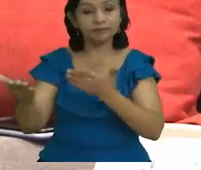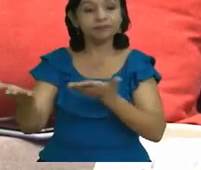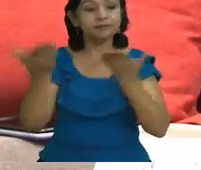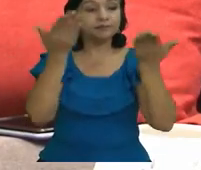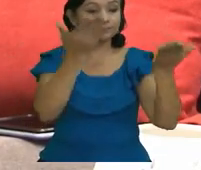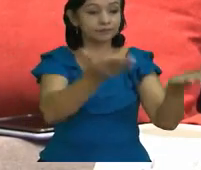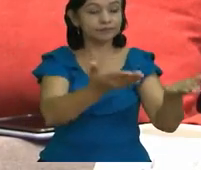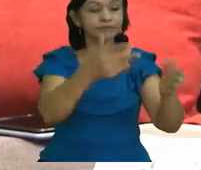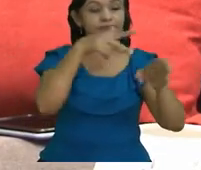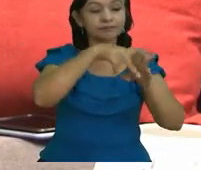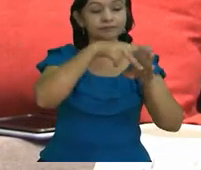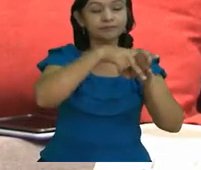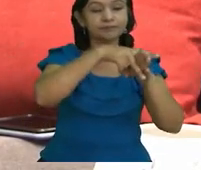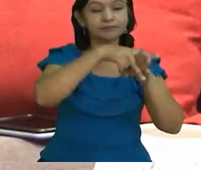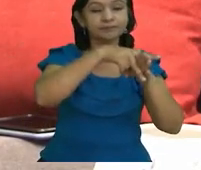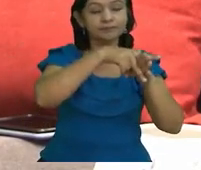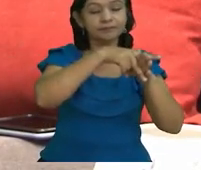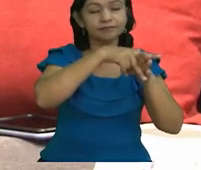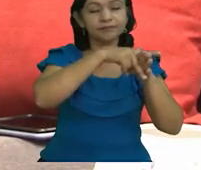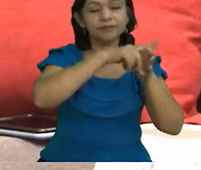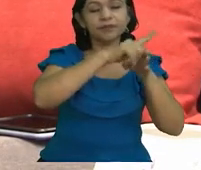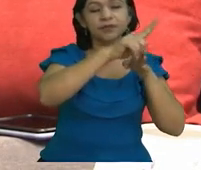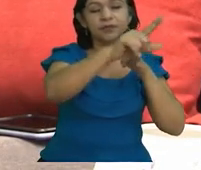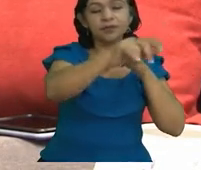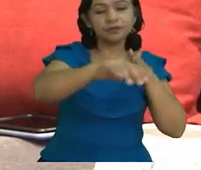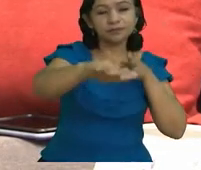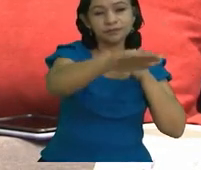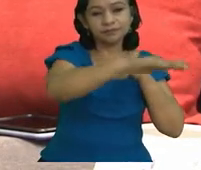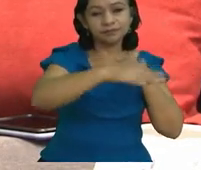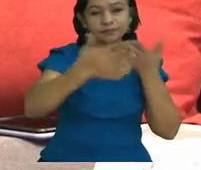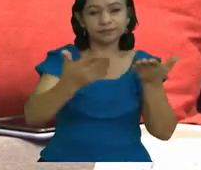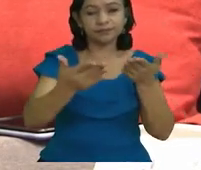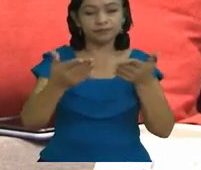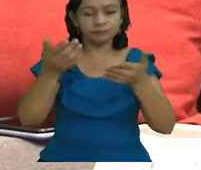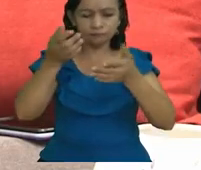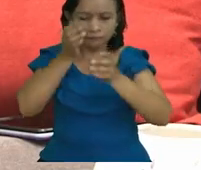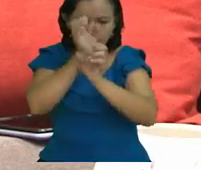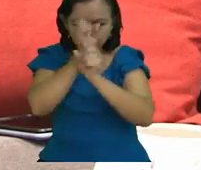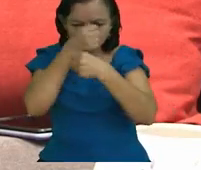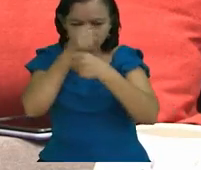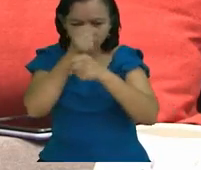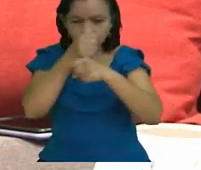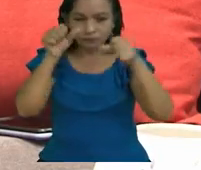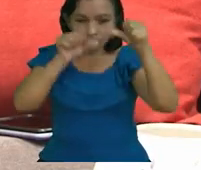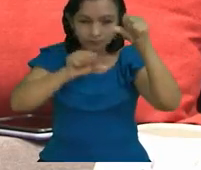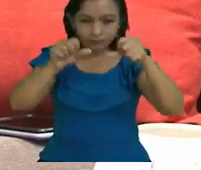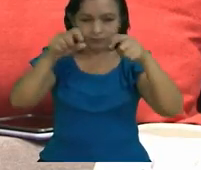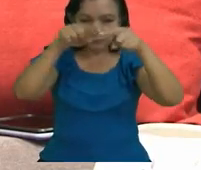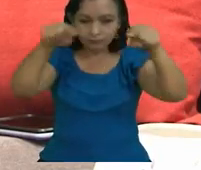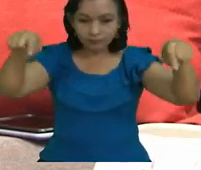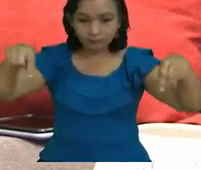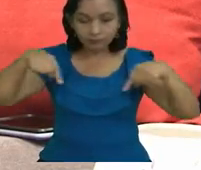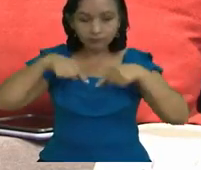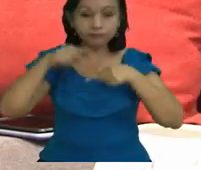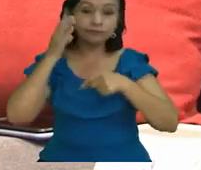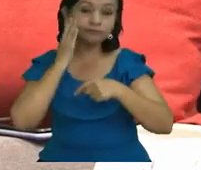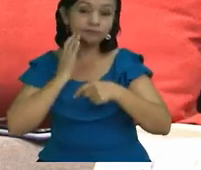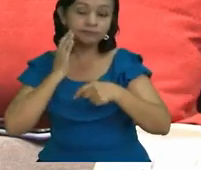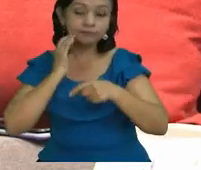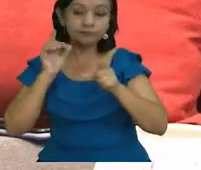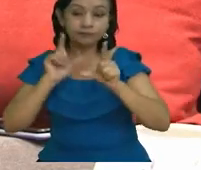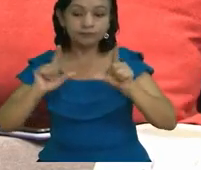la transferencia del productor. Entonces, aquí en estos centros tenemos también lo que son laboratorios, tenemos granjas, tenemos áreas